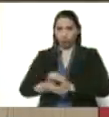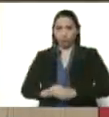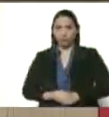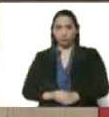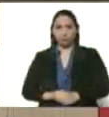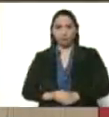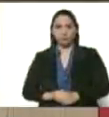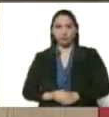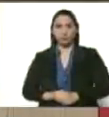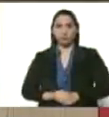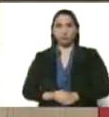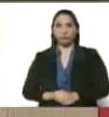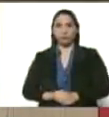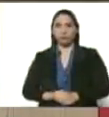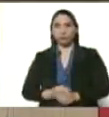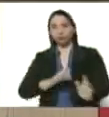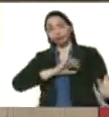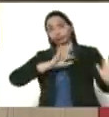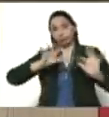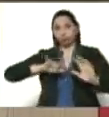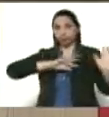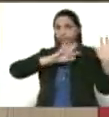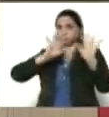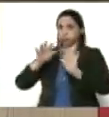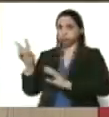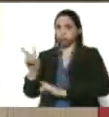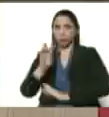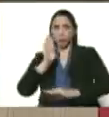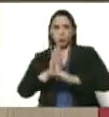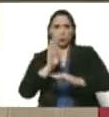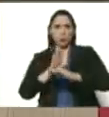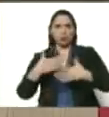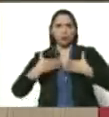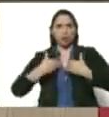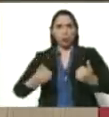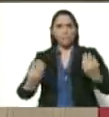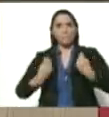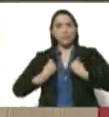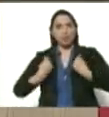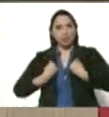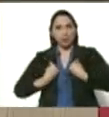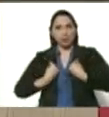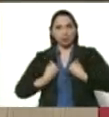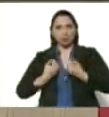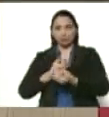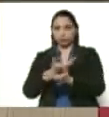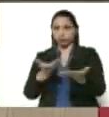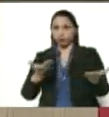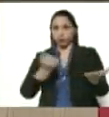venezolanas que están regresando al país, cuidando la salud y la vida de estos